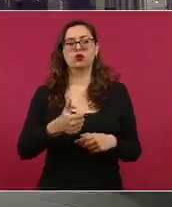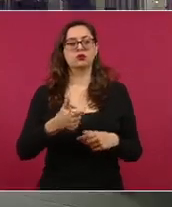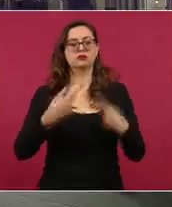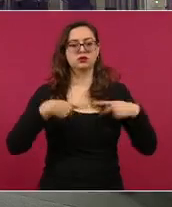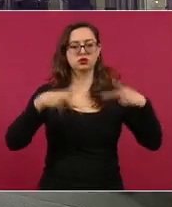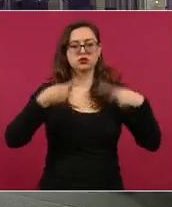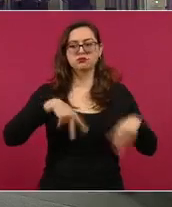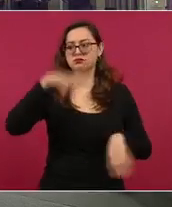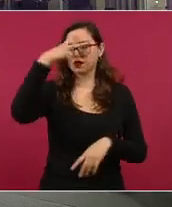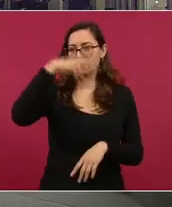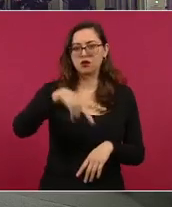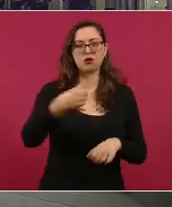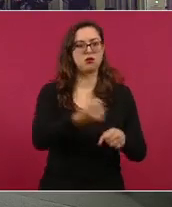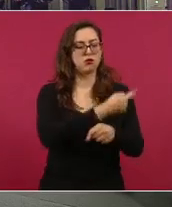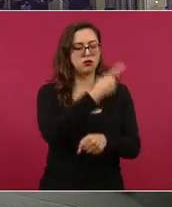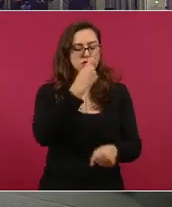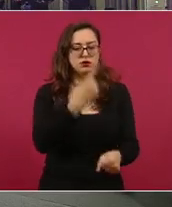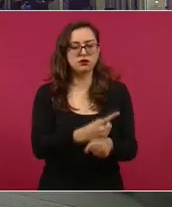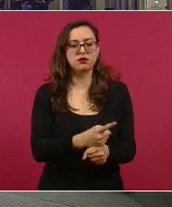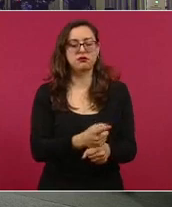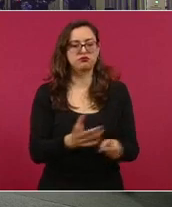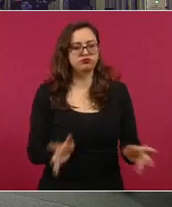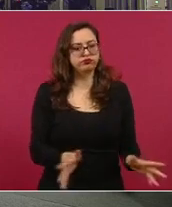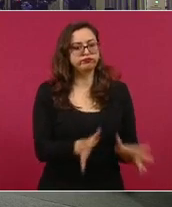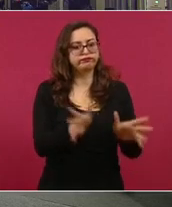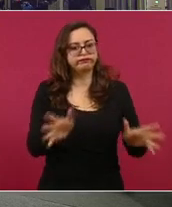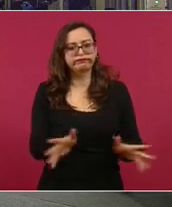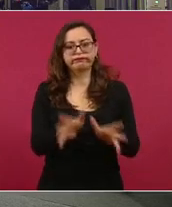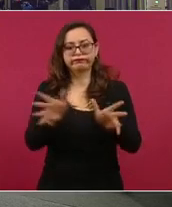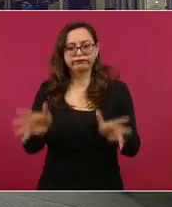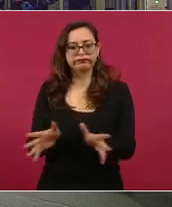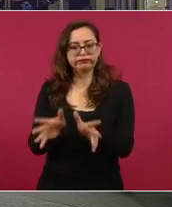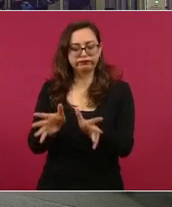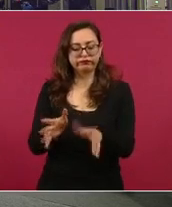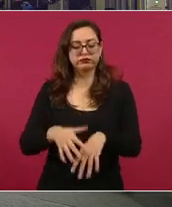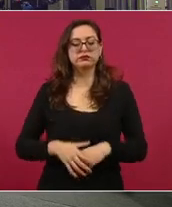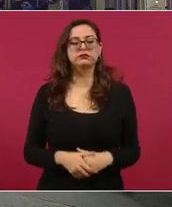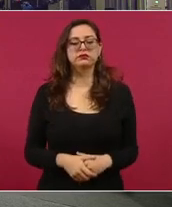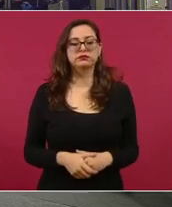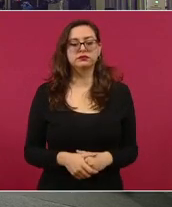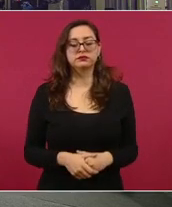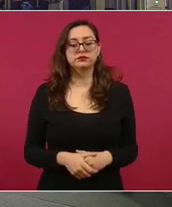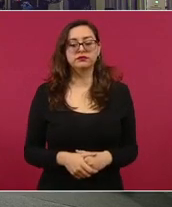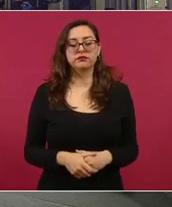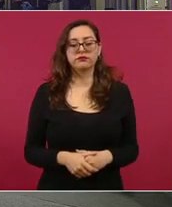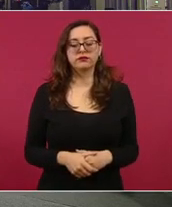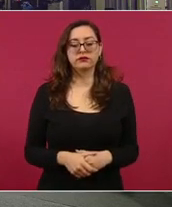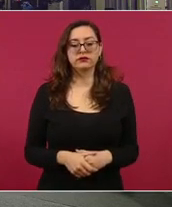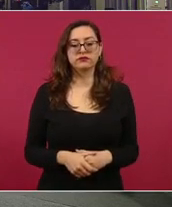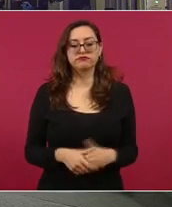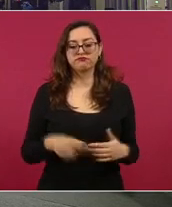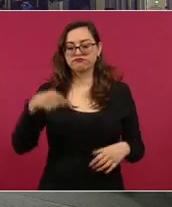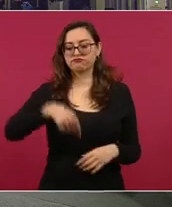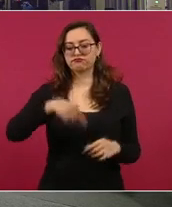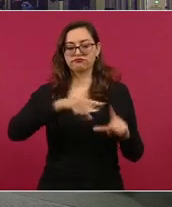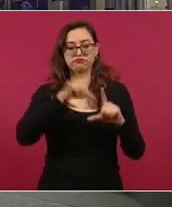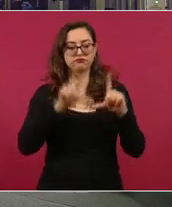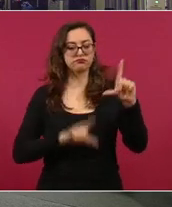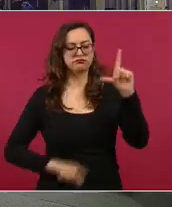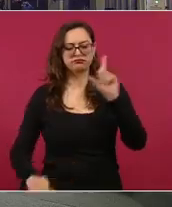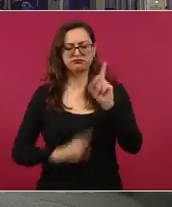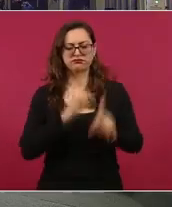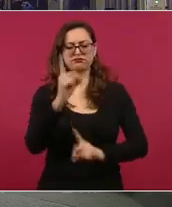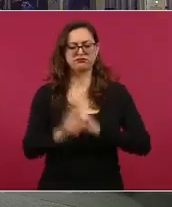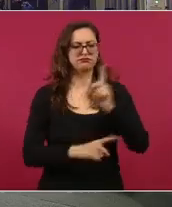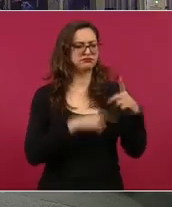mexicanos. Además, hay en México para todos los deportes mucho potencial,